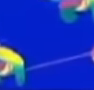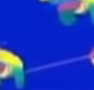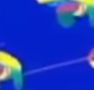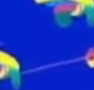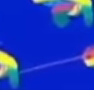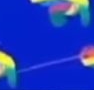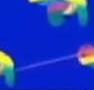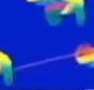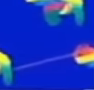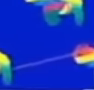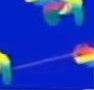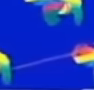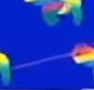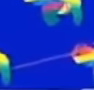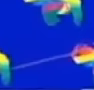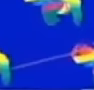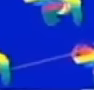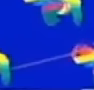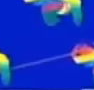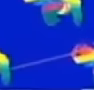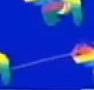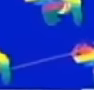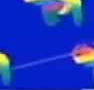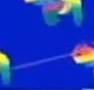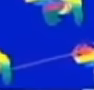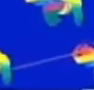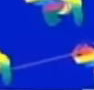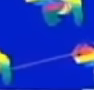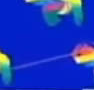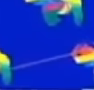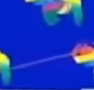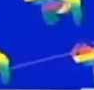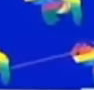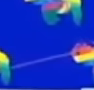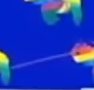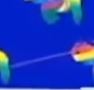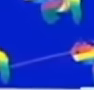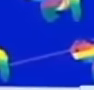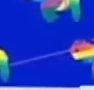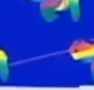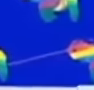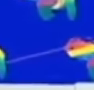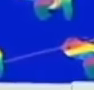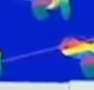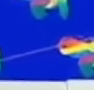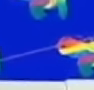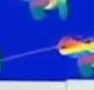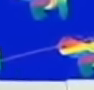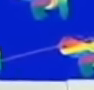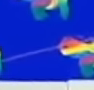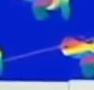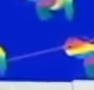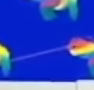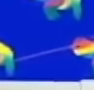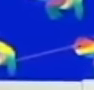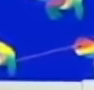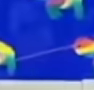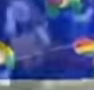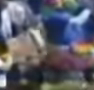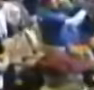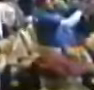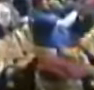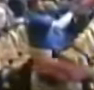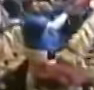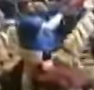Teresa Carreño en compañía de Diosdado Cabello Rondón, Jorge Rodríguez, Héctor Rodríguez, integrantes del Comando